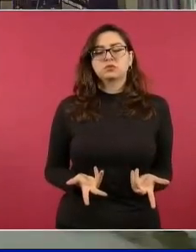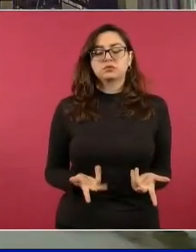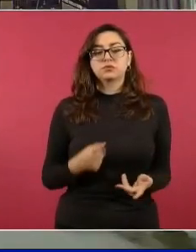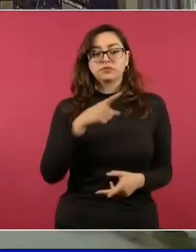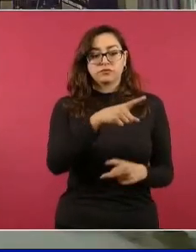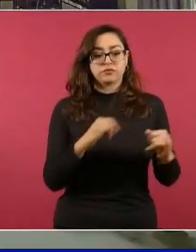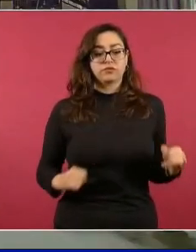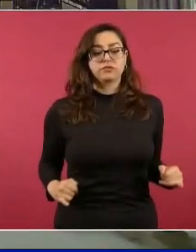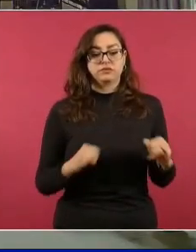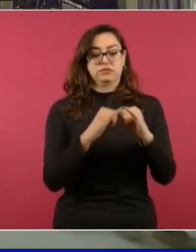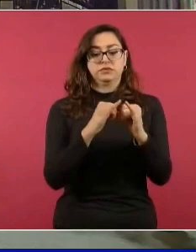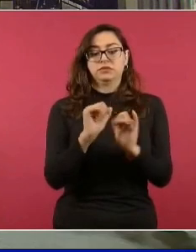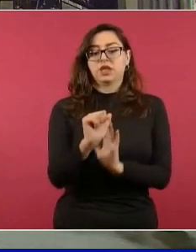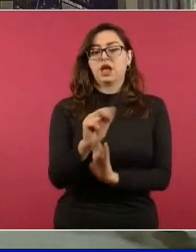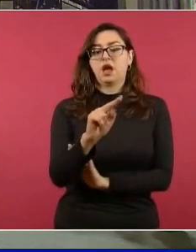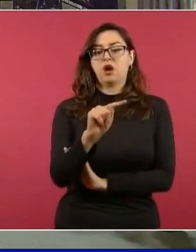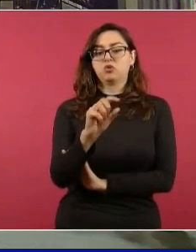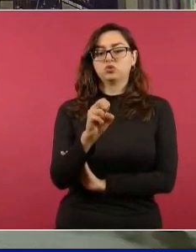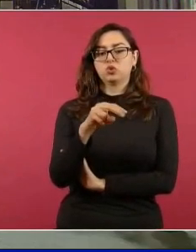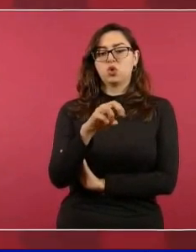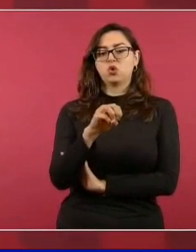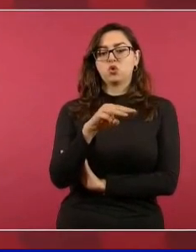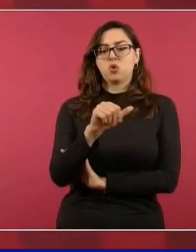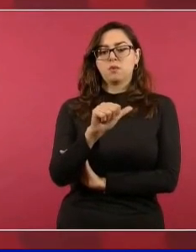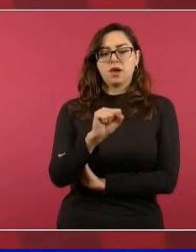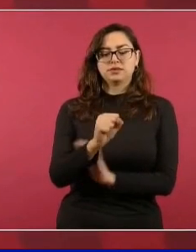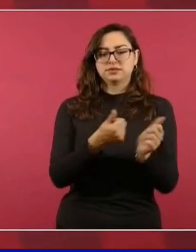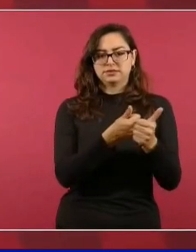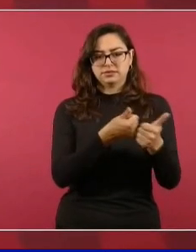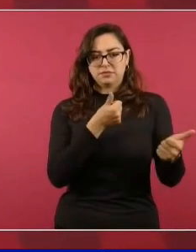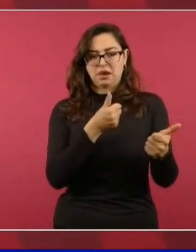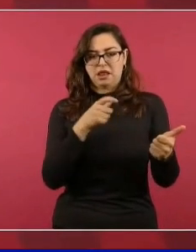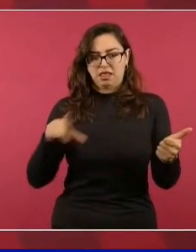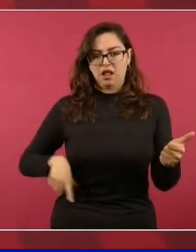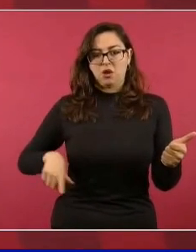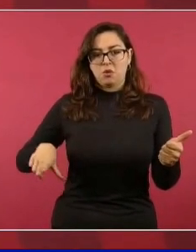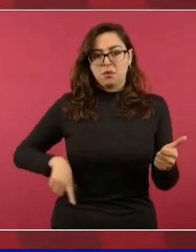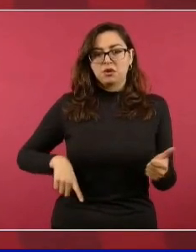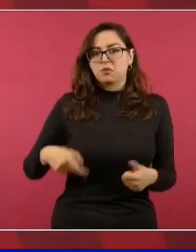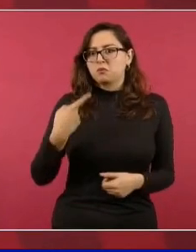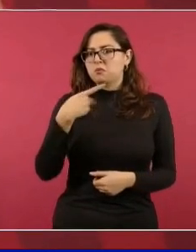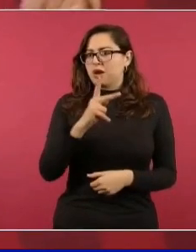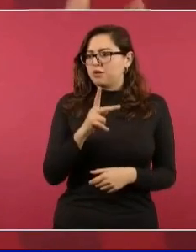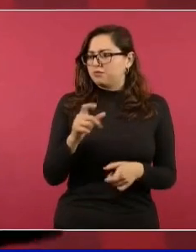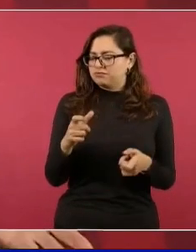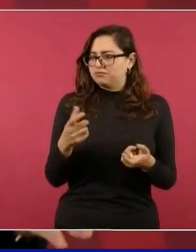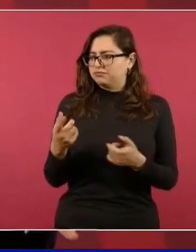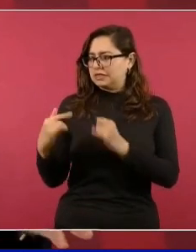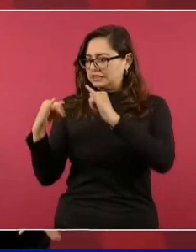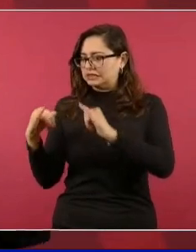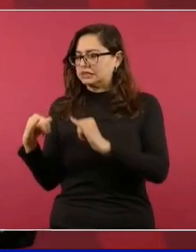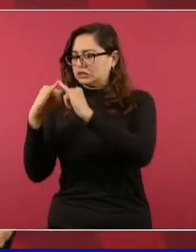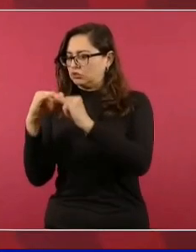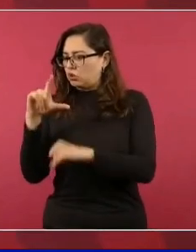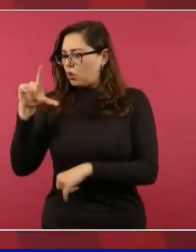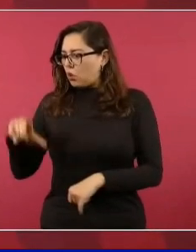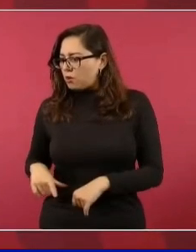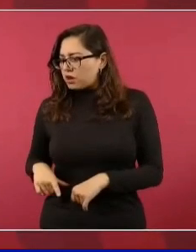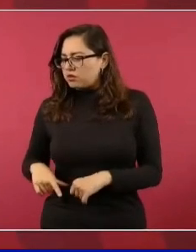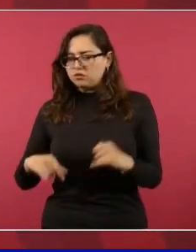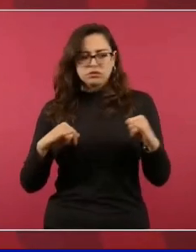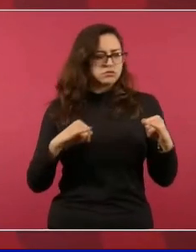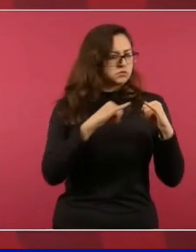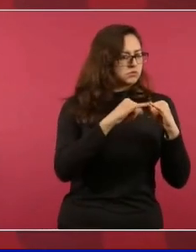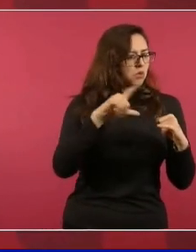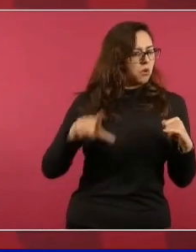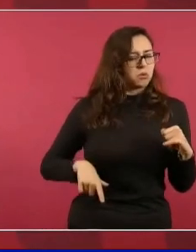instituciones autónomas. Habían comisiones de